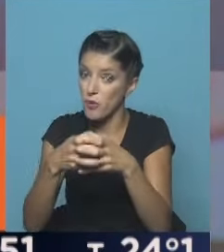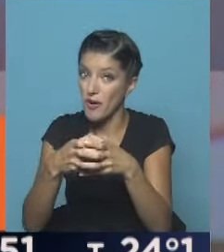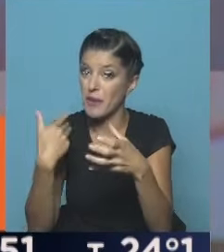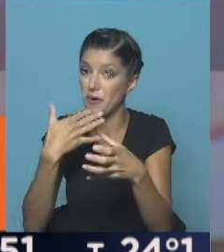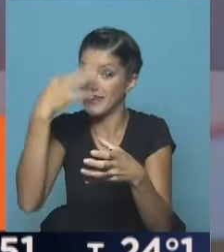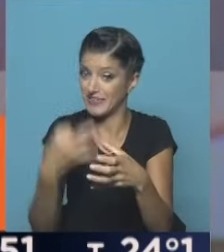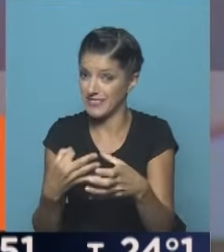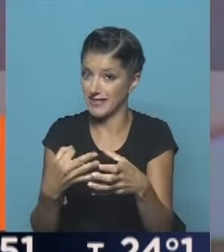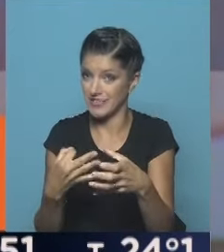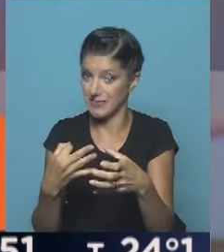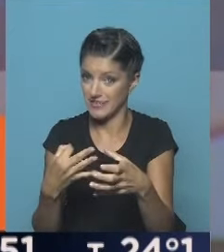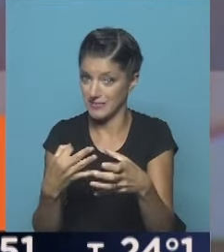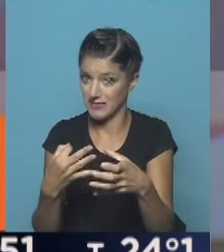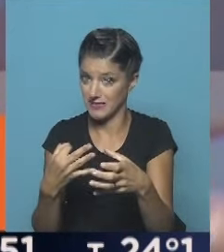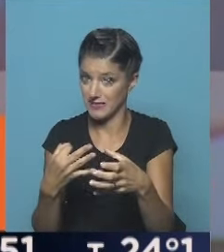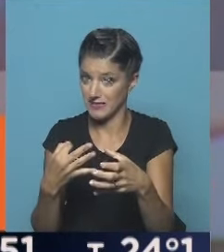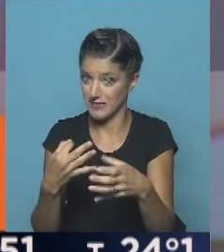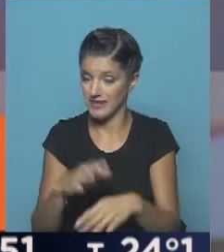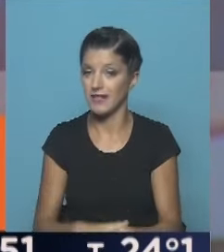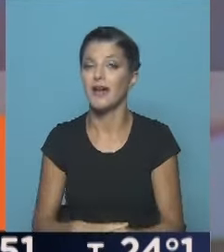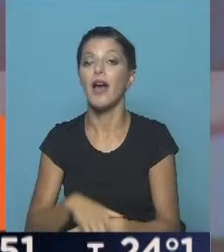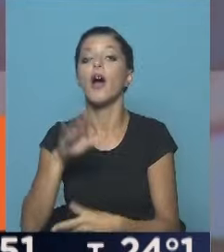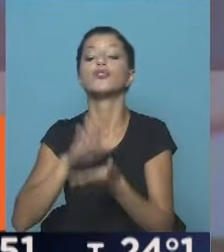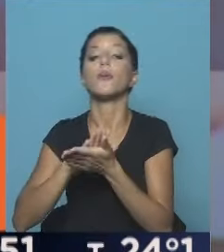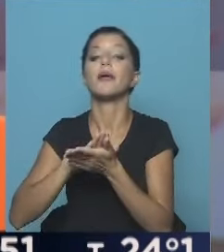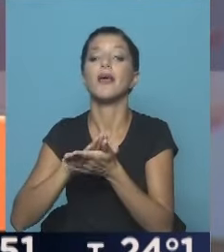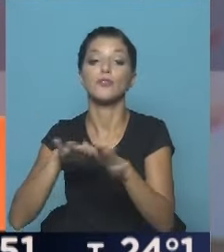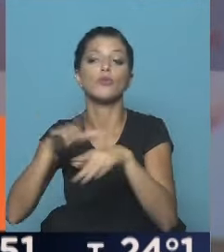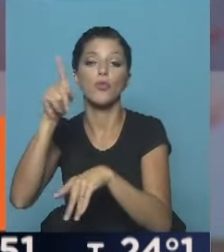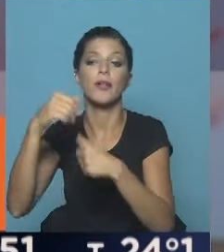no tiene atribuciones para decidir sobre lo que hace el Tribunal Supremo de Justicia.